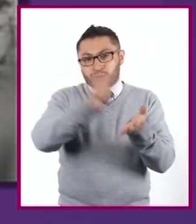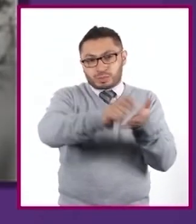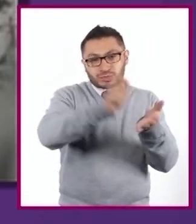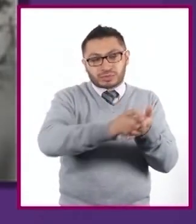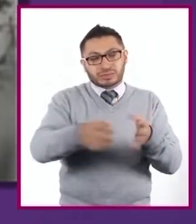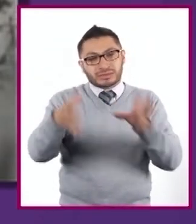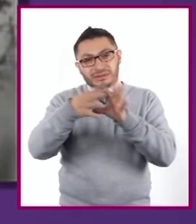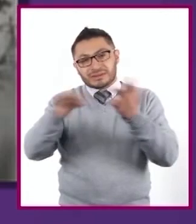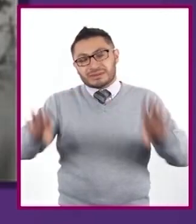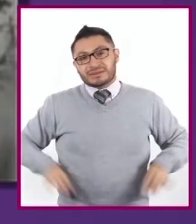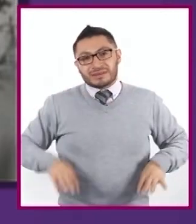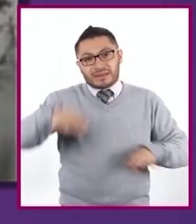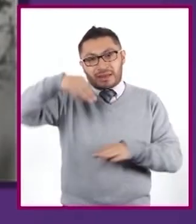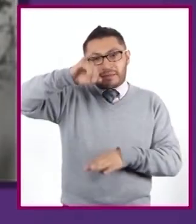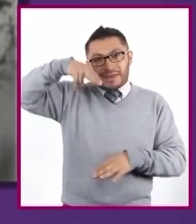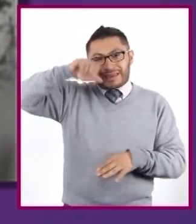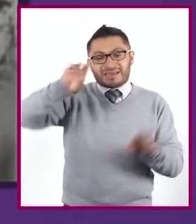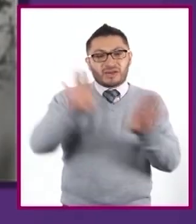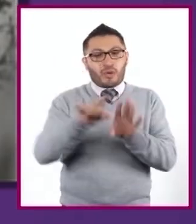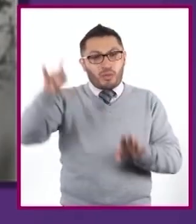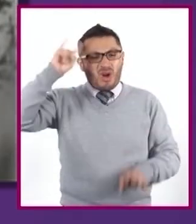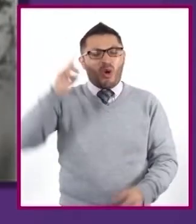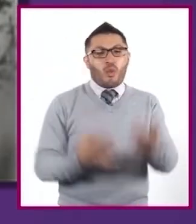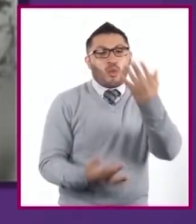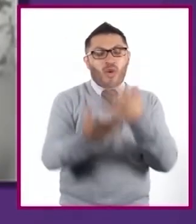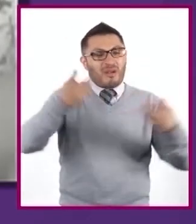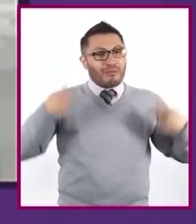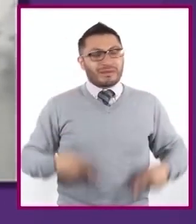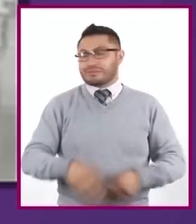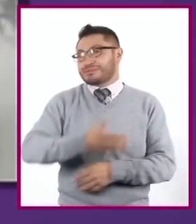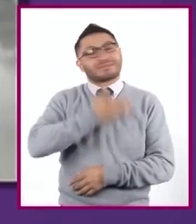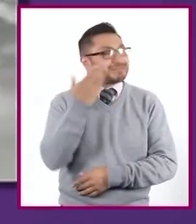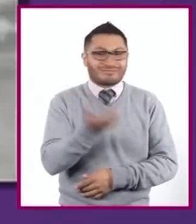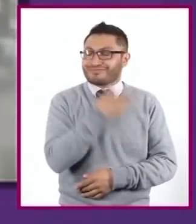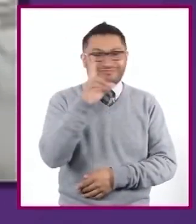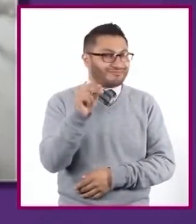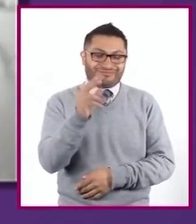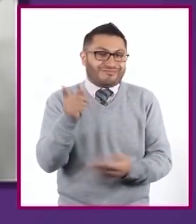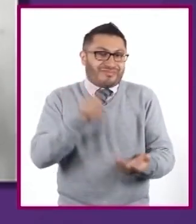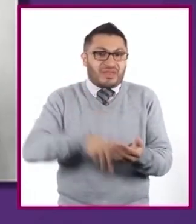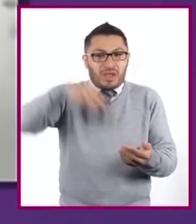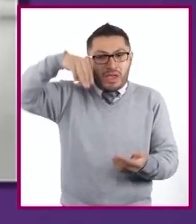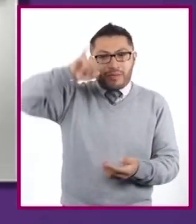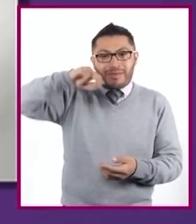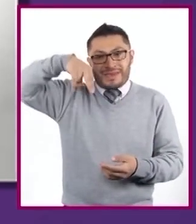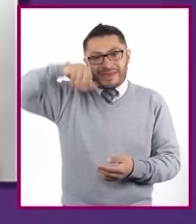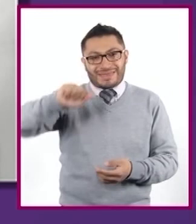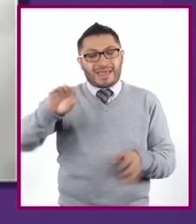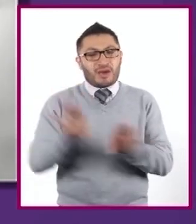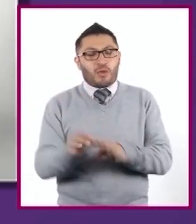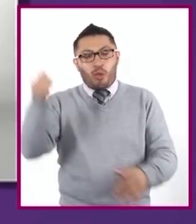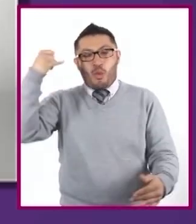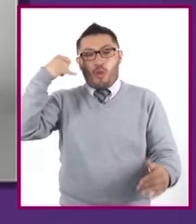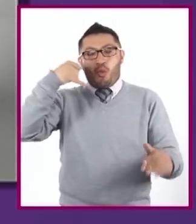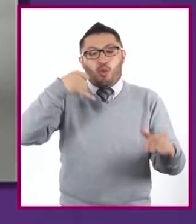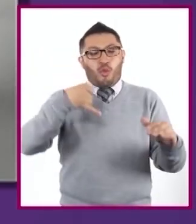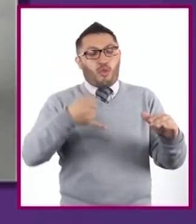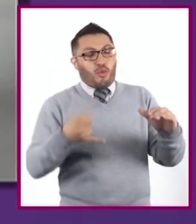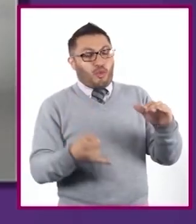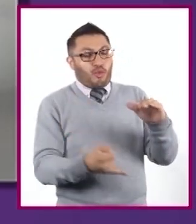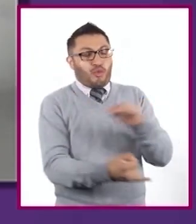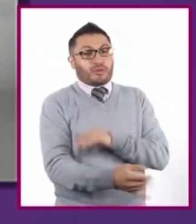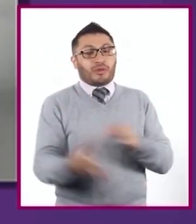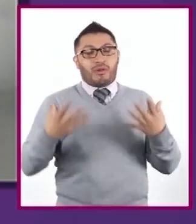minas siempre como un infierno. Gente que no está acostumbrado a una mina. Ya la profundidad de la bajada los